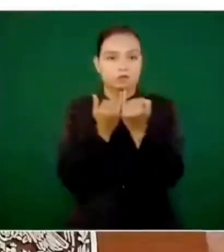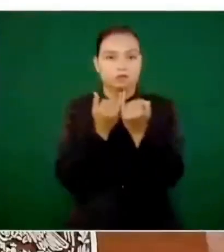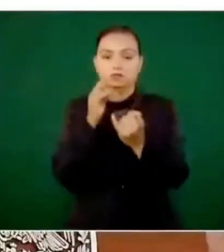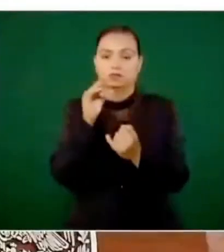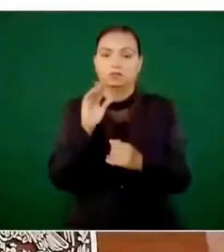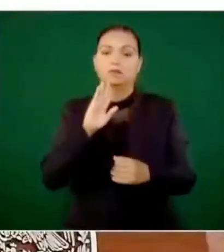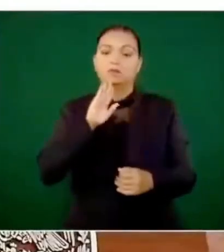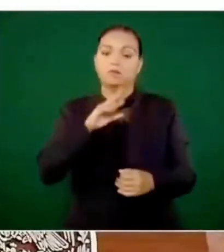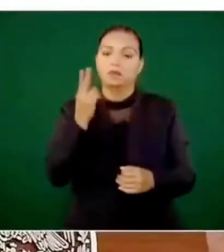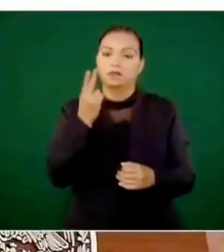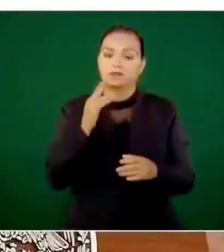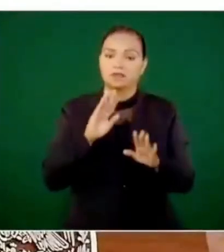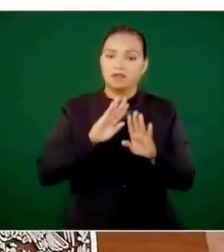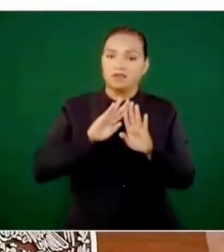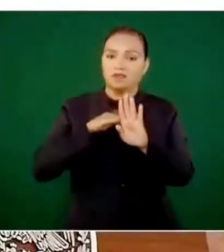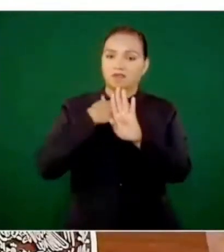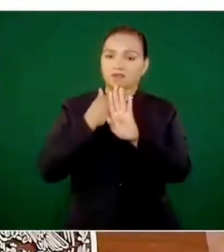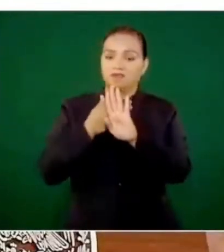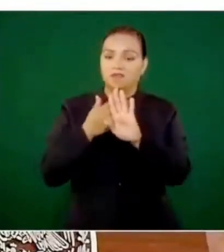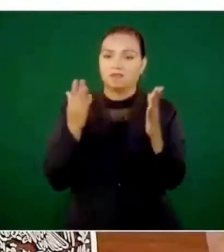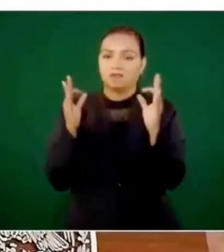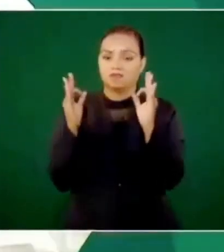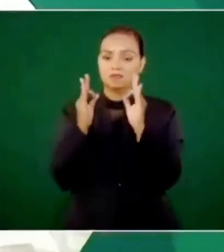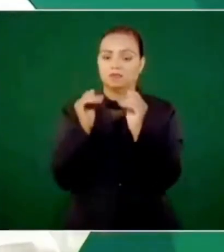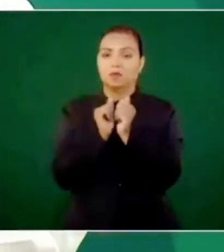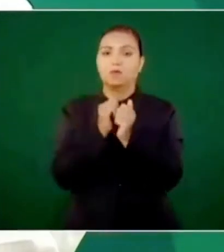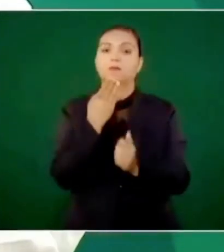El mal hay que enfrentarlo haciendo el bien.